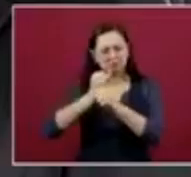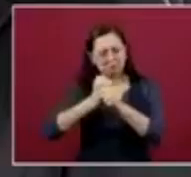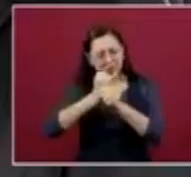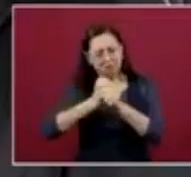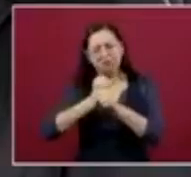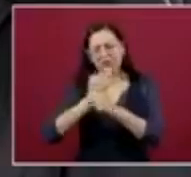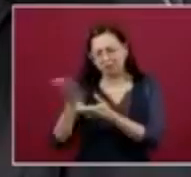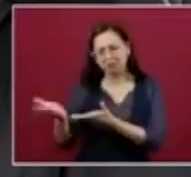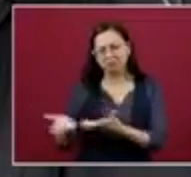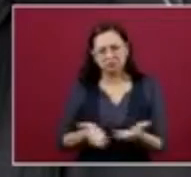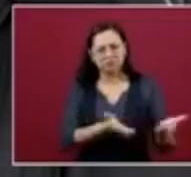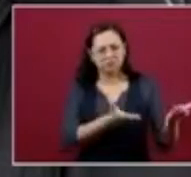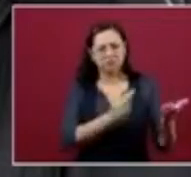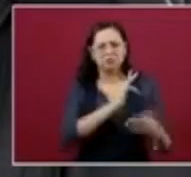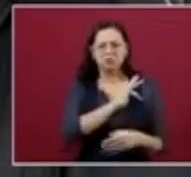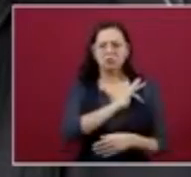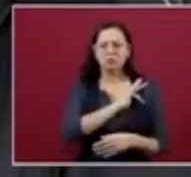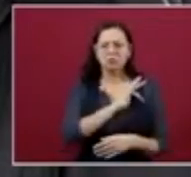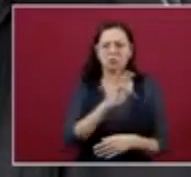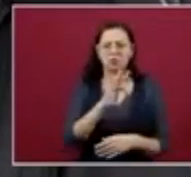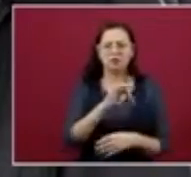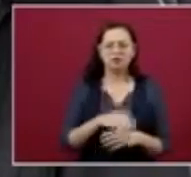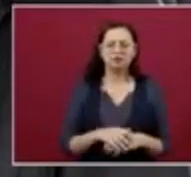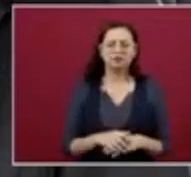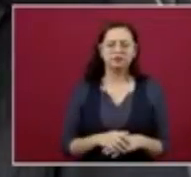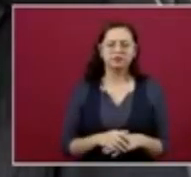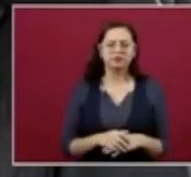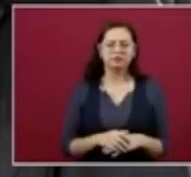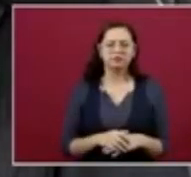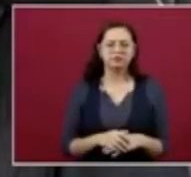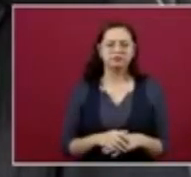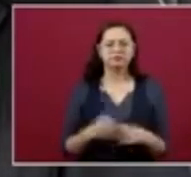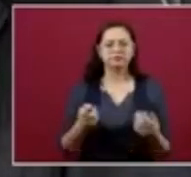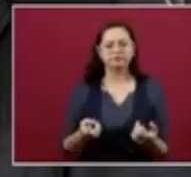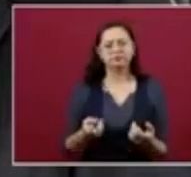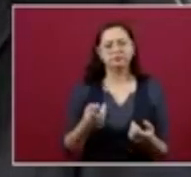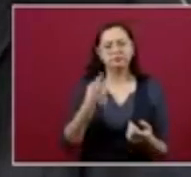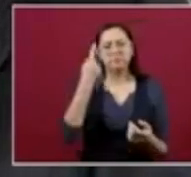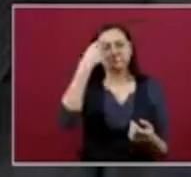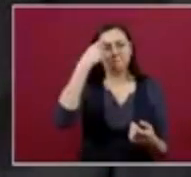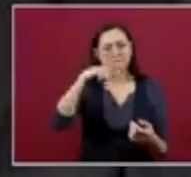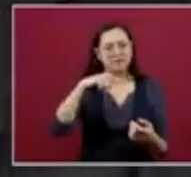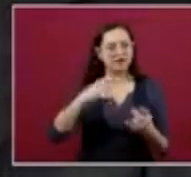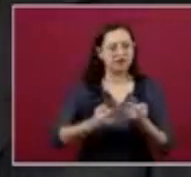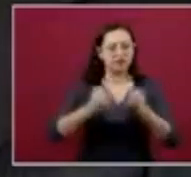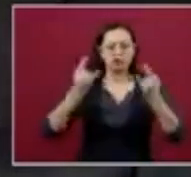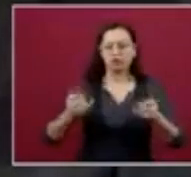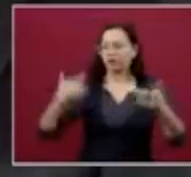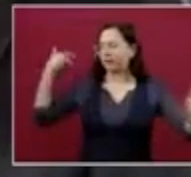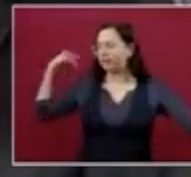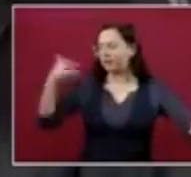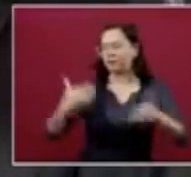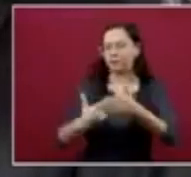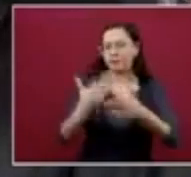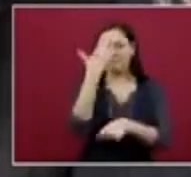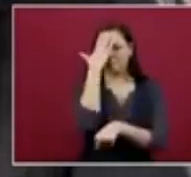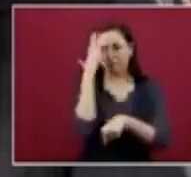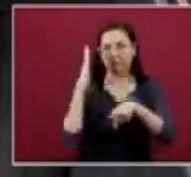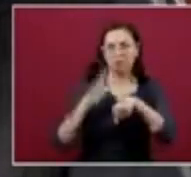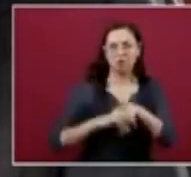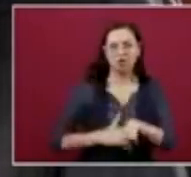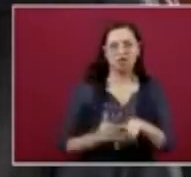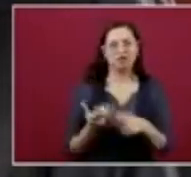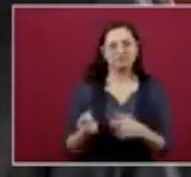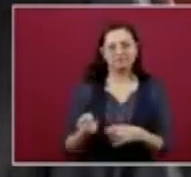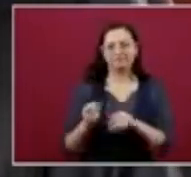programa de fortalecimiento de nuestra memoria histórica. En conferencia de prensa en Palacio